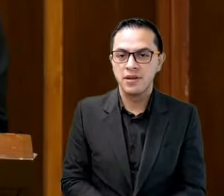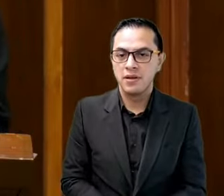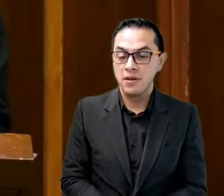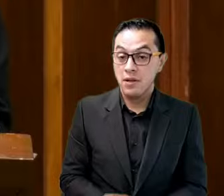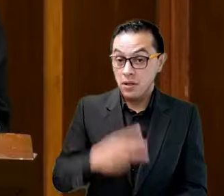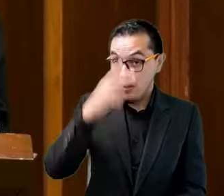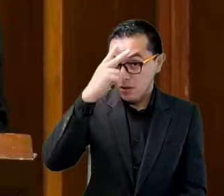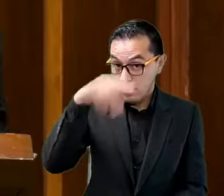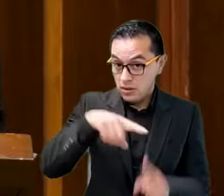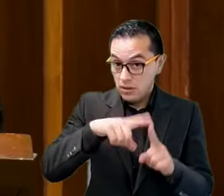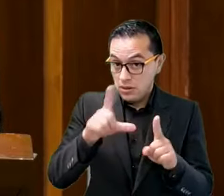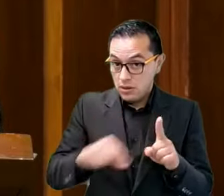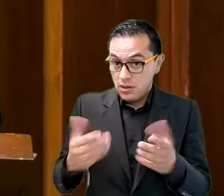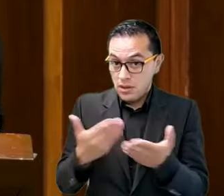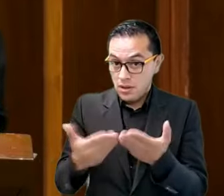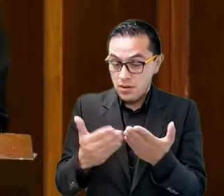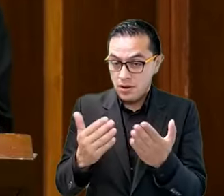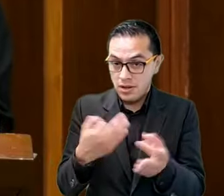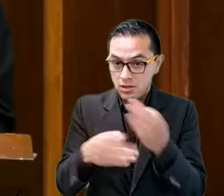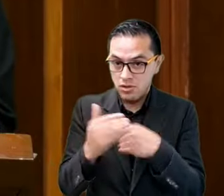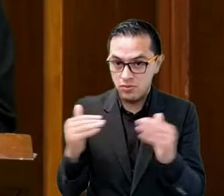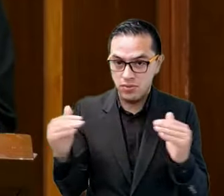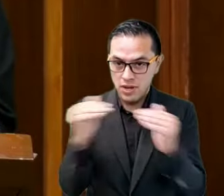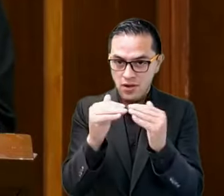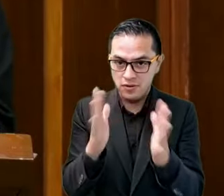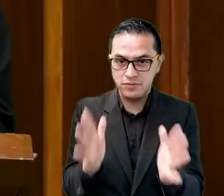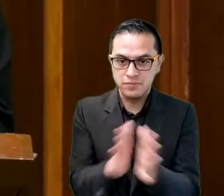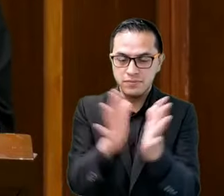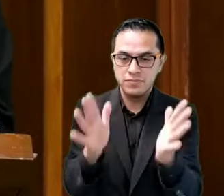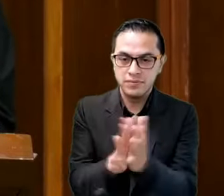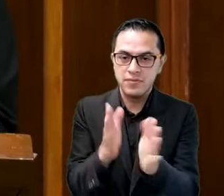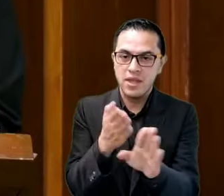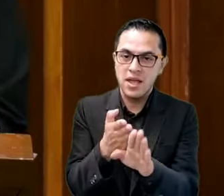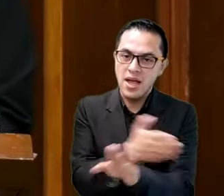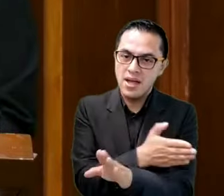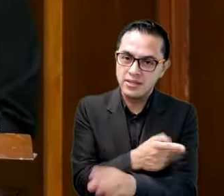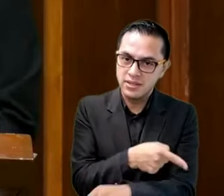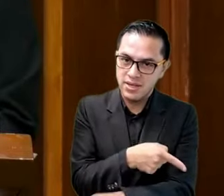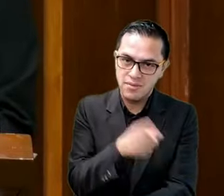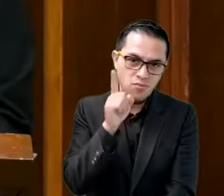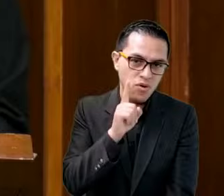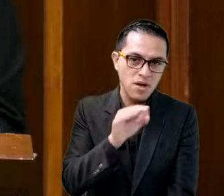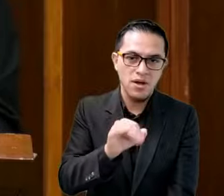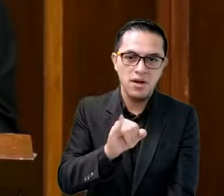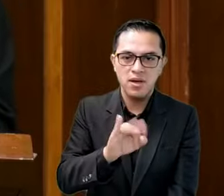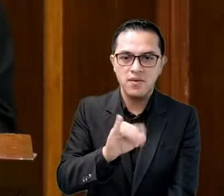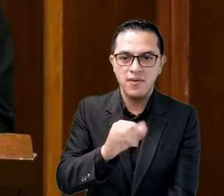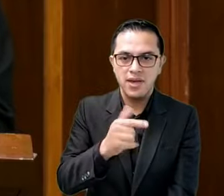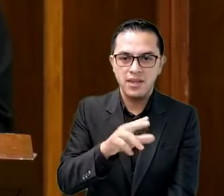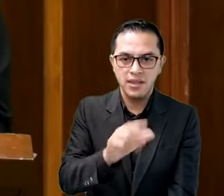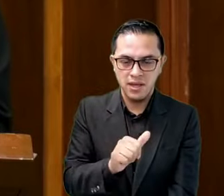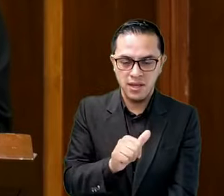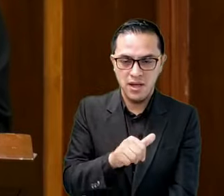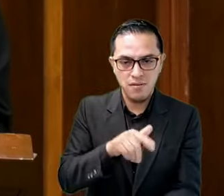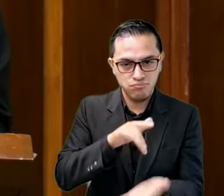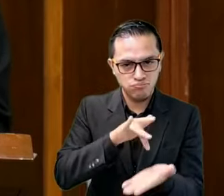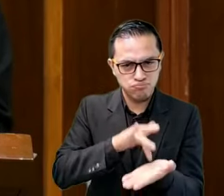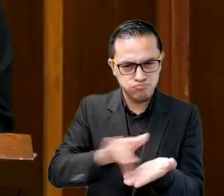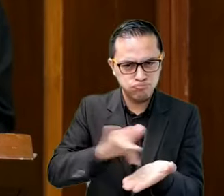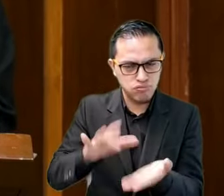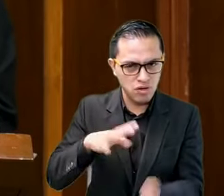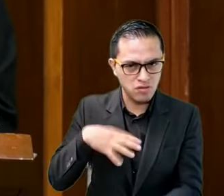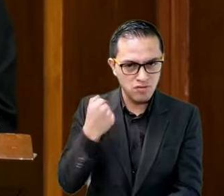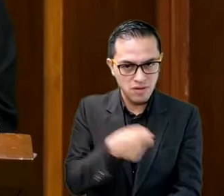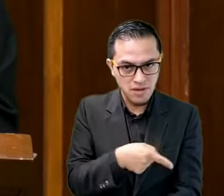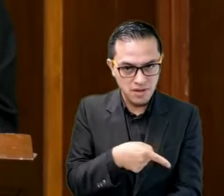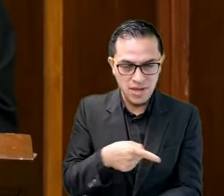es sin la lucha incansable de ifigenia Martínez fue una de las arquitectas del movimiento